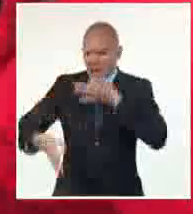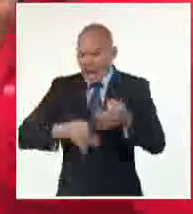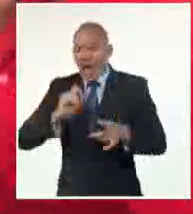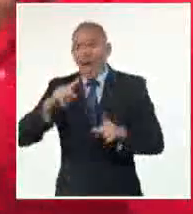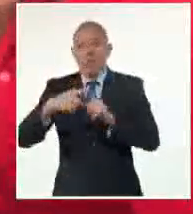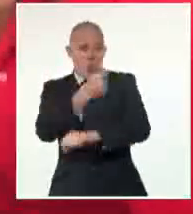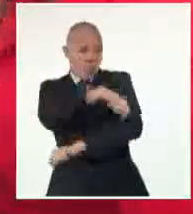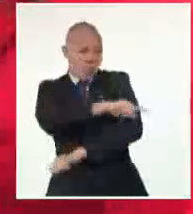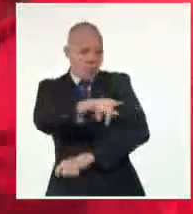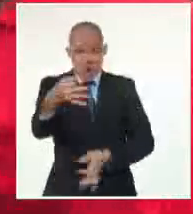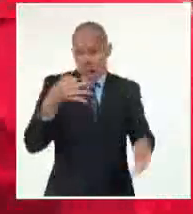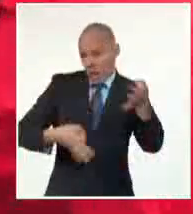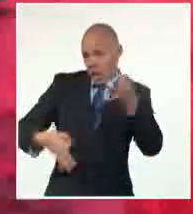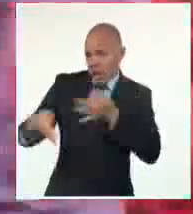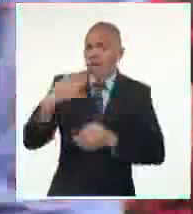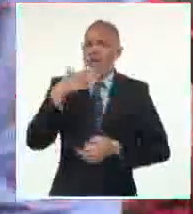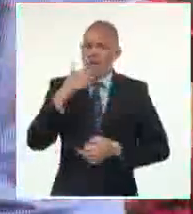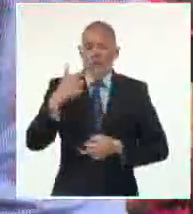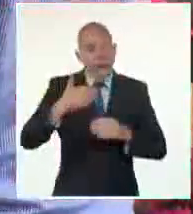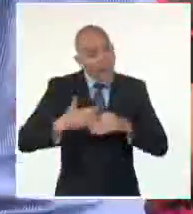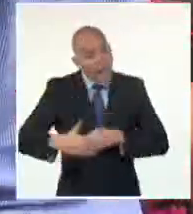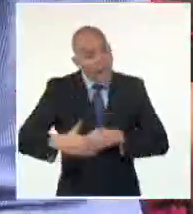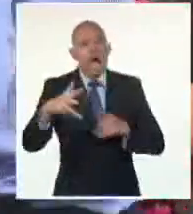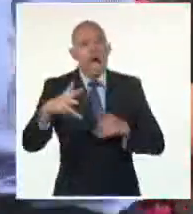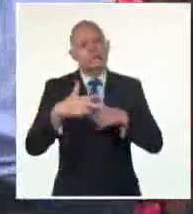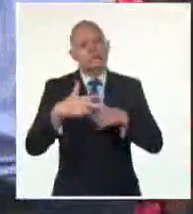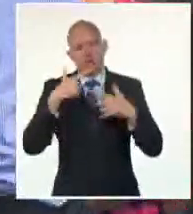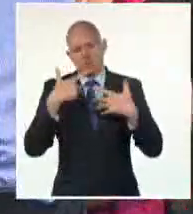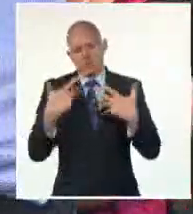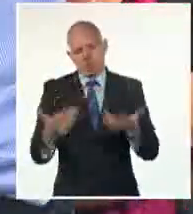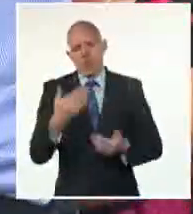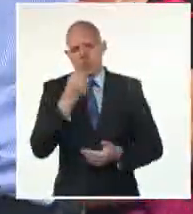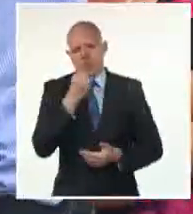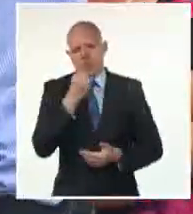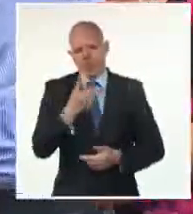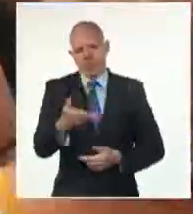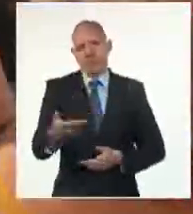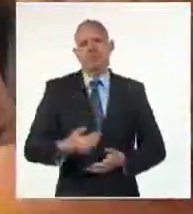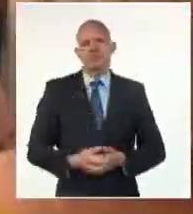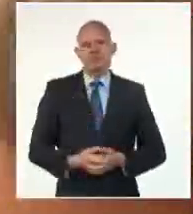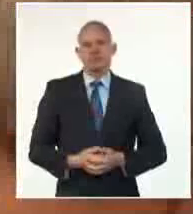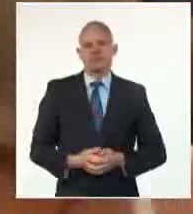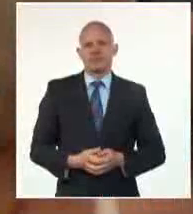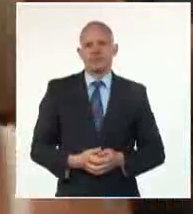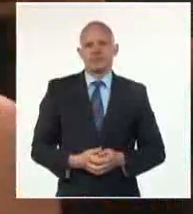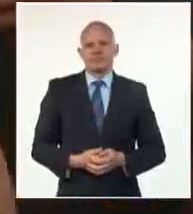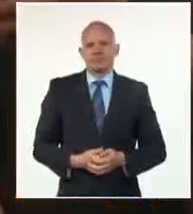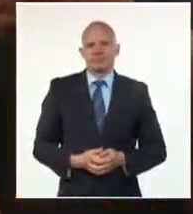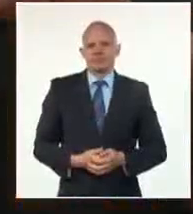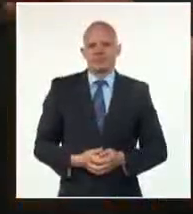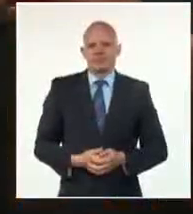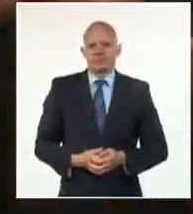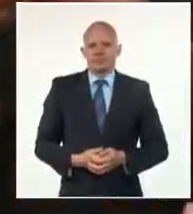está haciendo y se puede hacer en lo adelante. Desde Villa Clara, Sandra Cristina, Sistema Informativo de la Televisión Cubana.